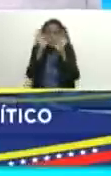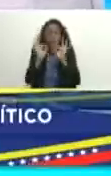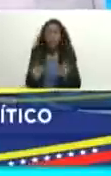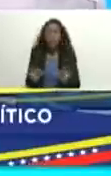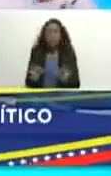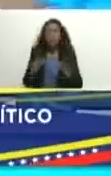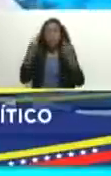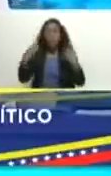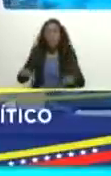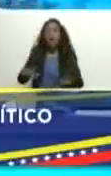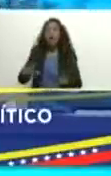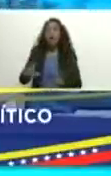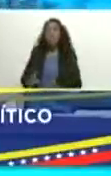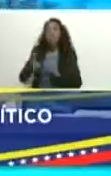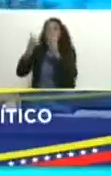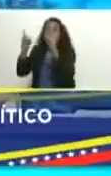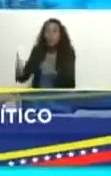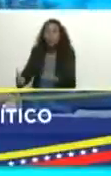regulares y